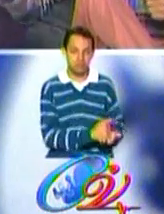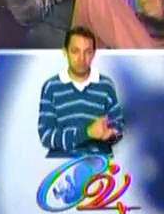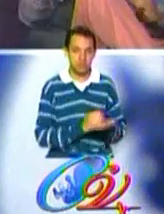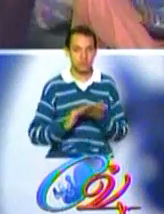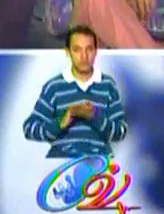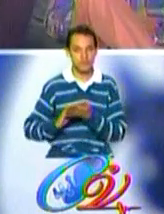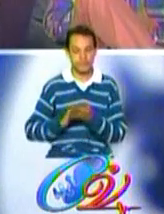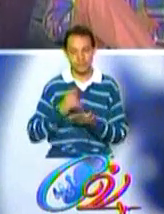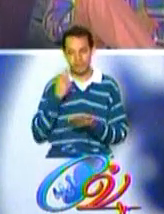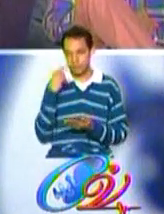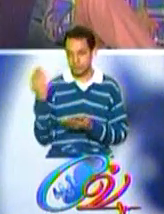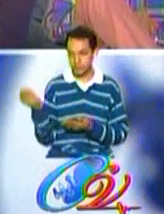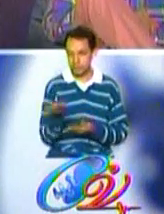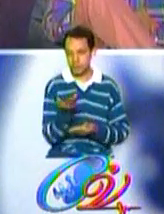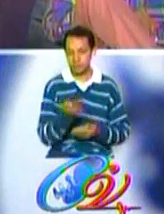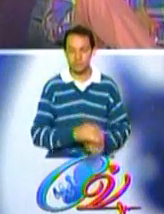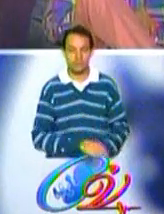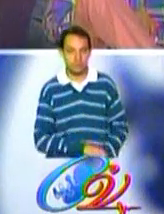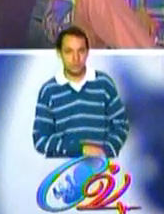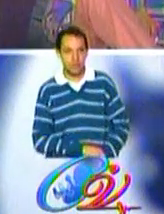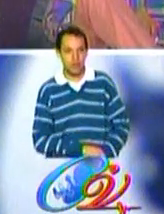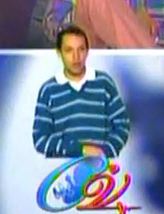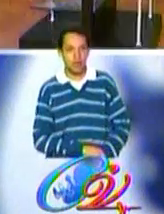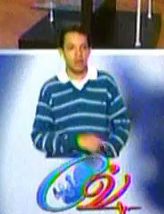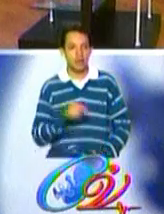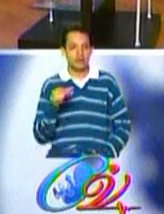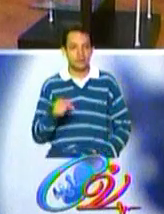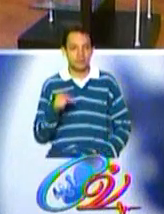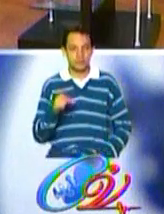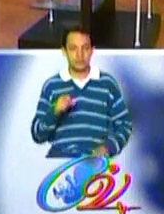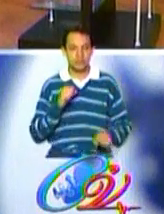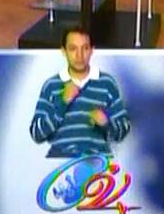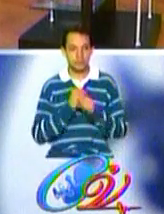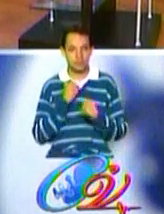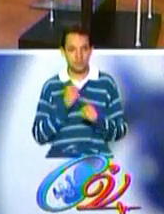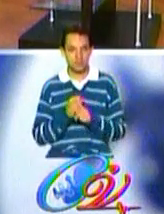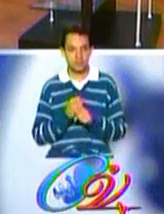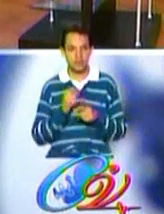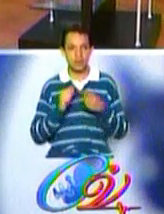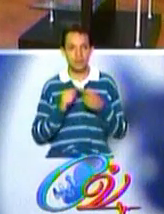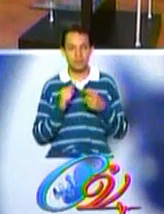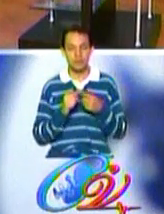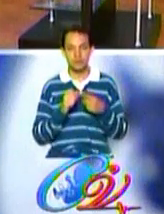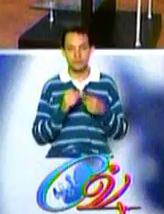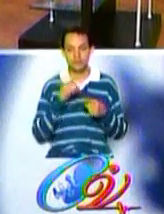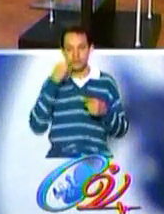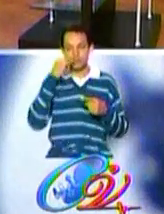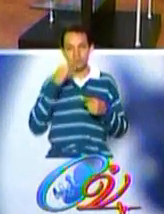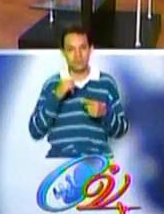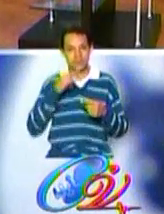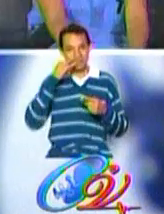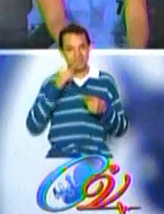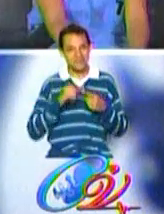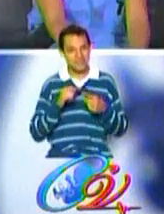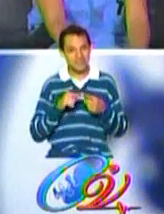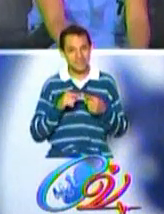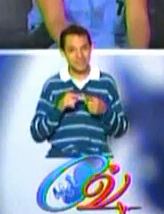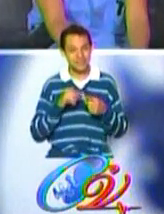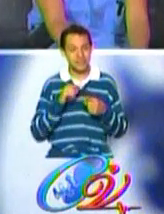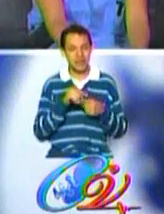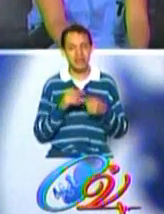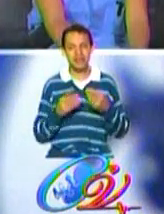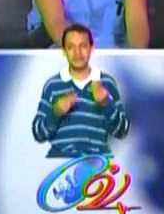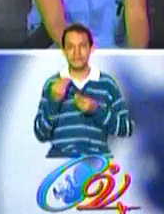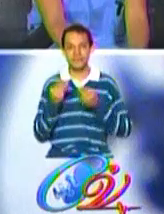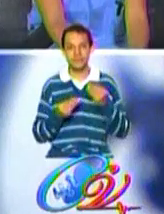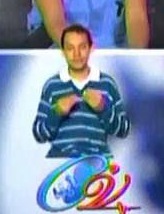acertado. Carolina. Bueno, entonces acá vemos cómo se hace pues el test de inhalación. Este test es básicamente para medir